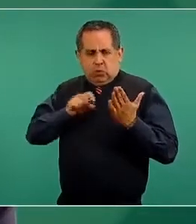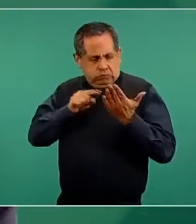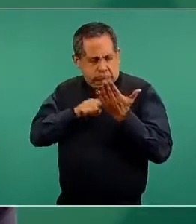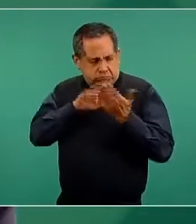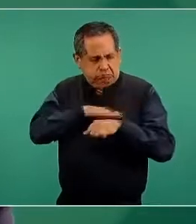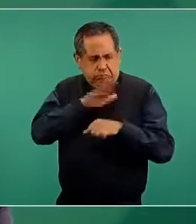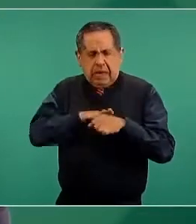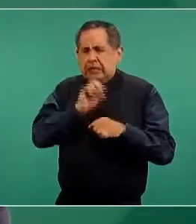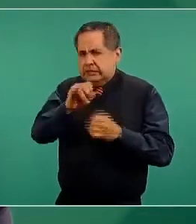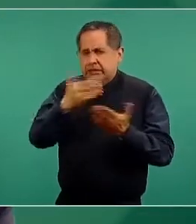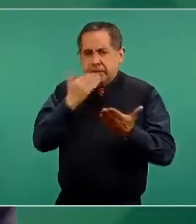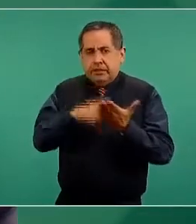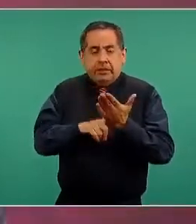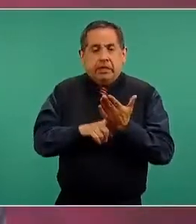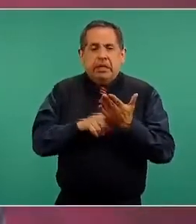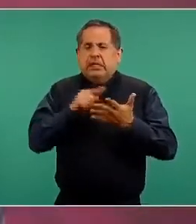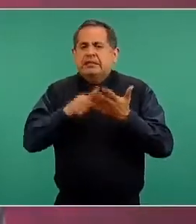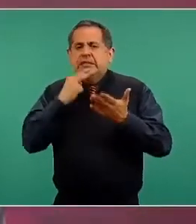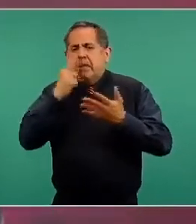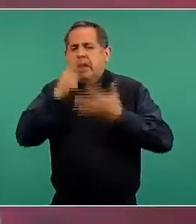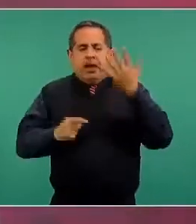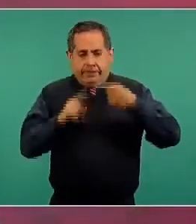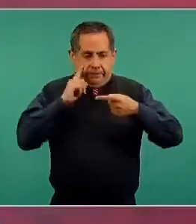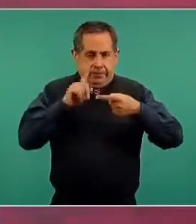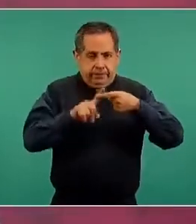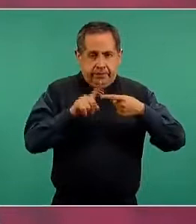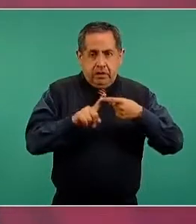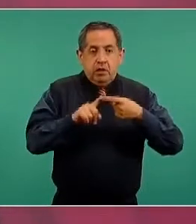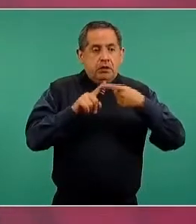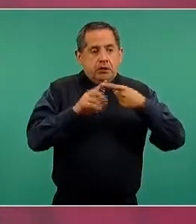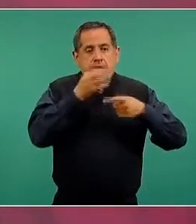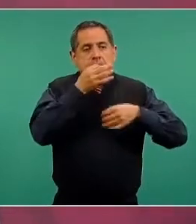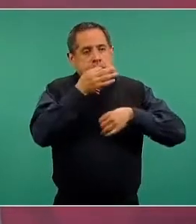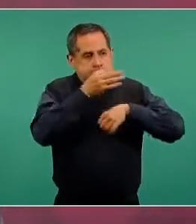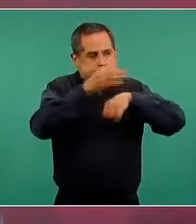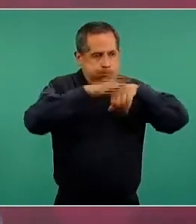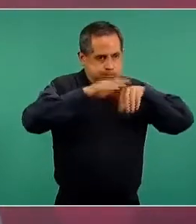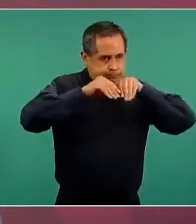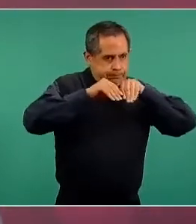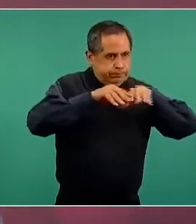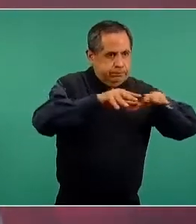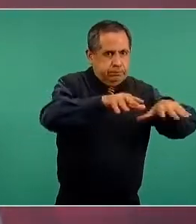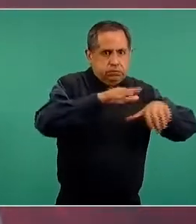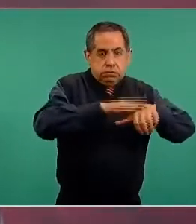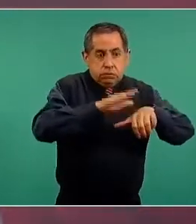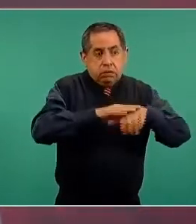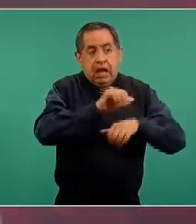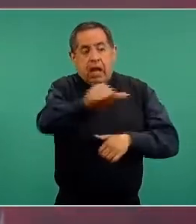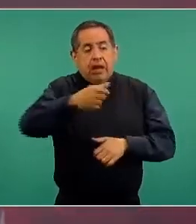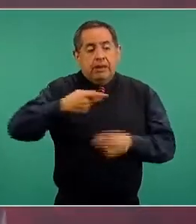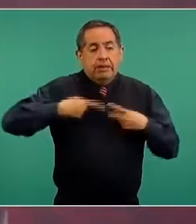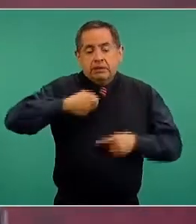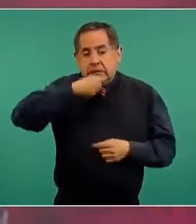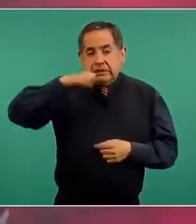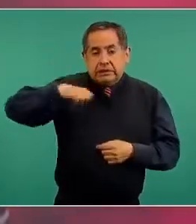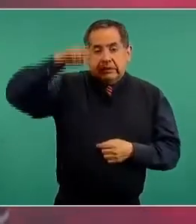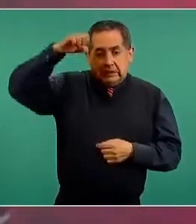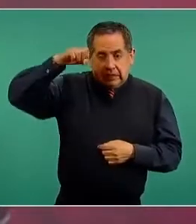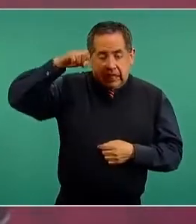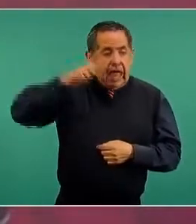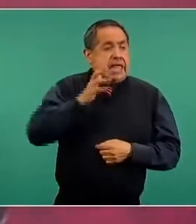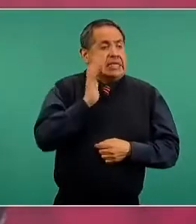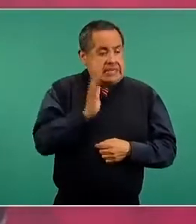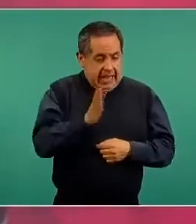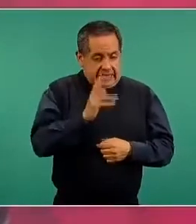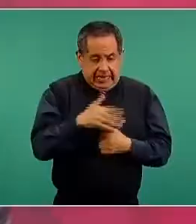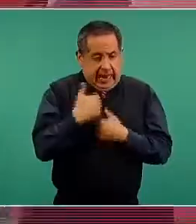propósito es múltiple. Número 1, informar que la vacunación para personas adultas mayores está próxima